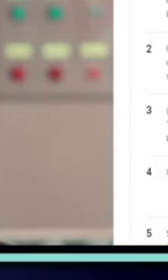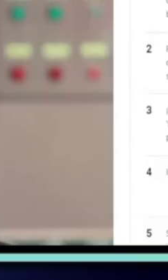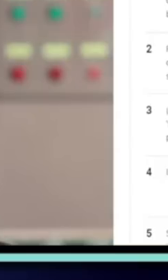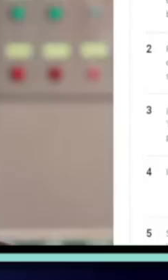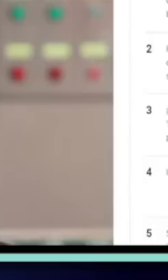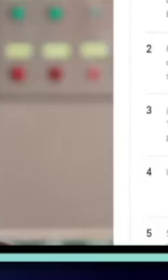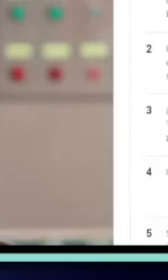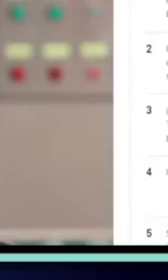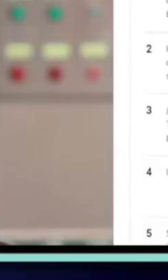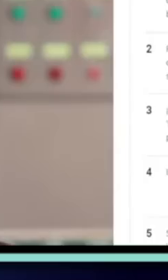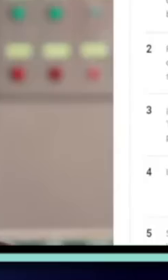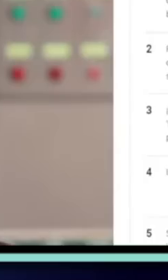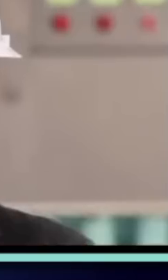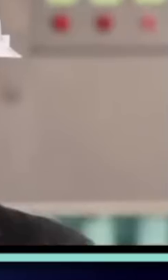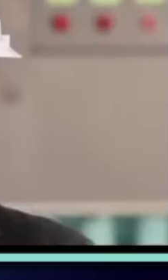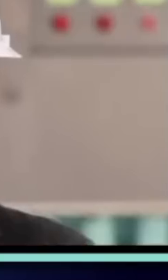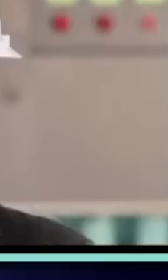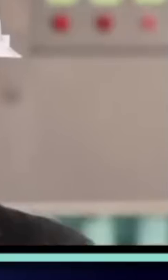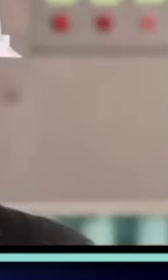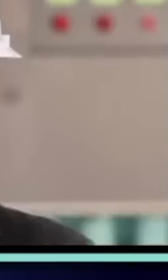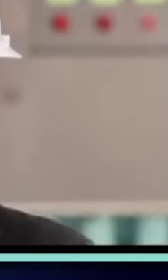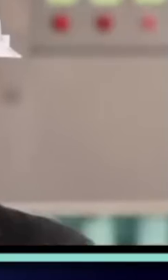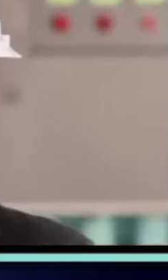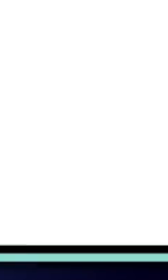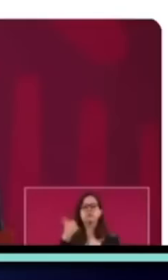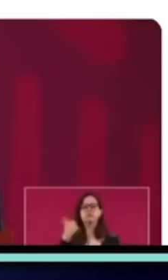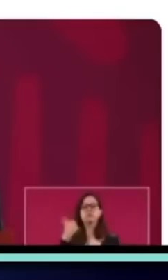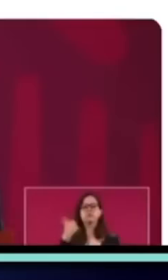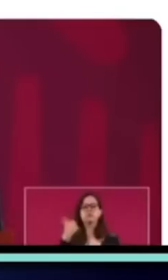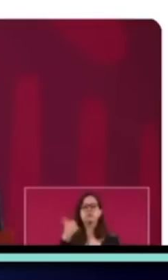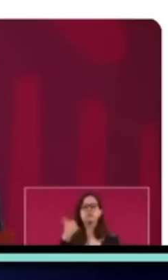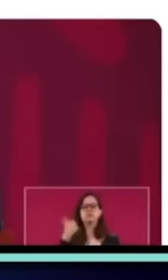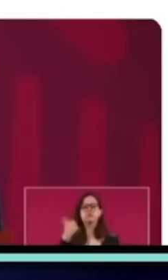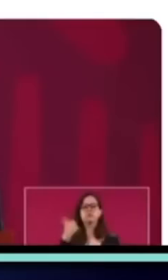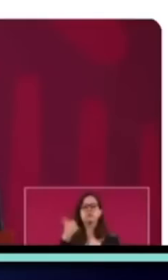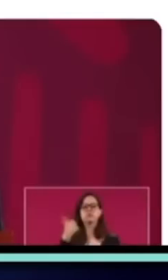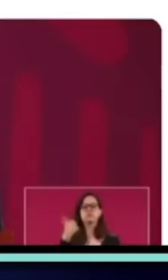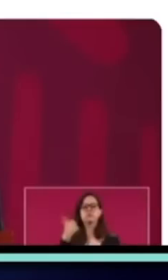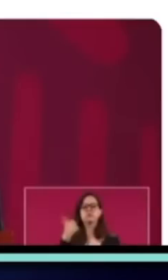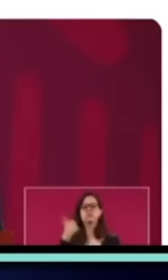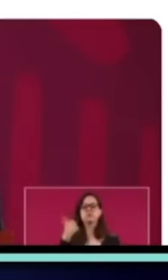una mujer que no le tiemble la mano, porque pues bueno, no hay que olvidar que ella inclusive